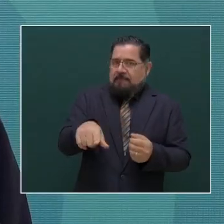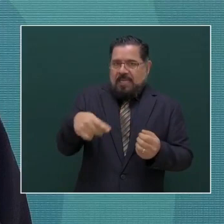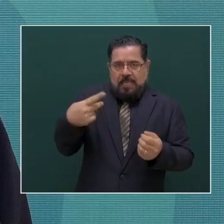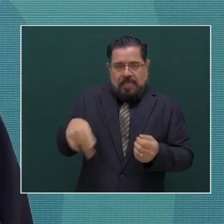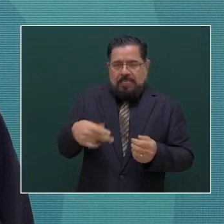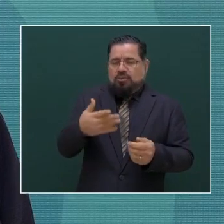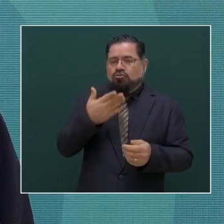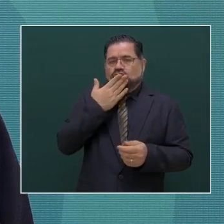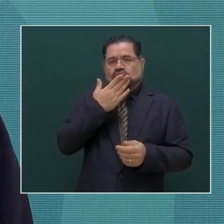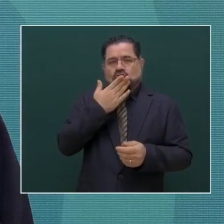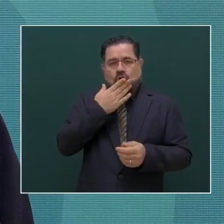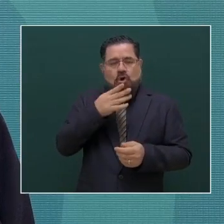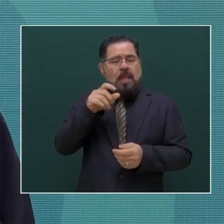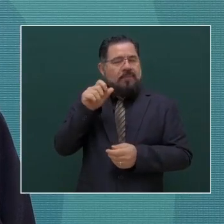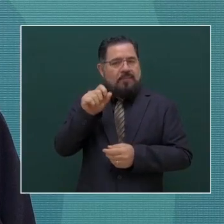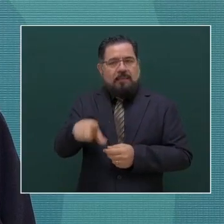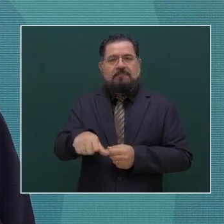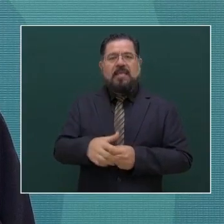Sonora.